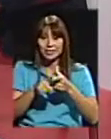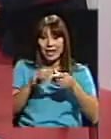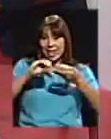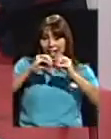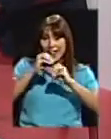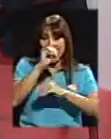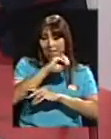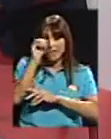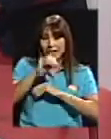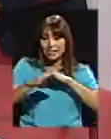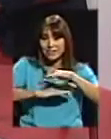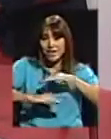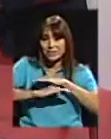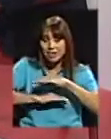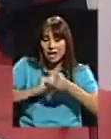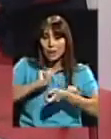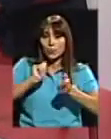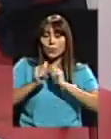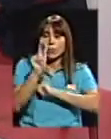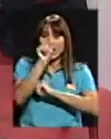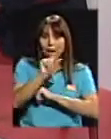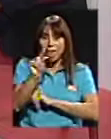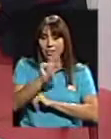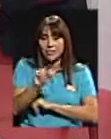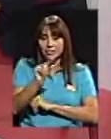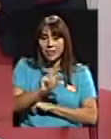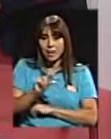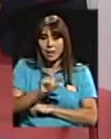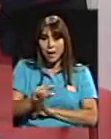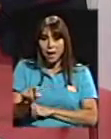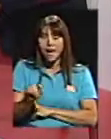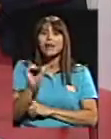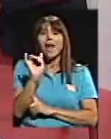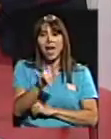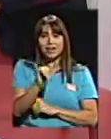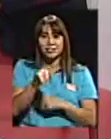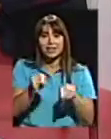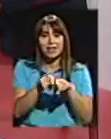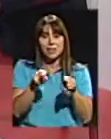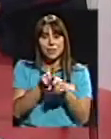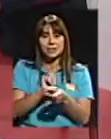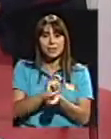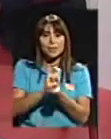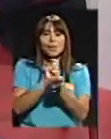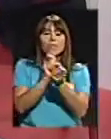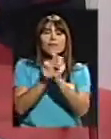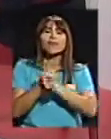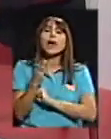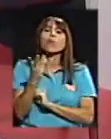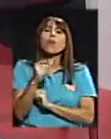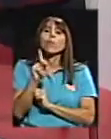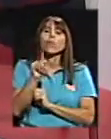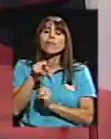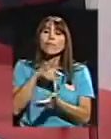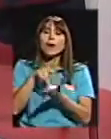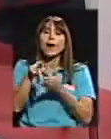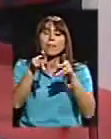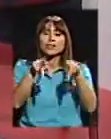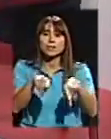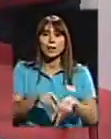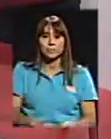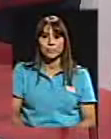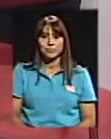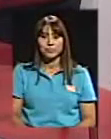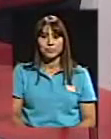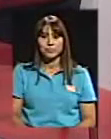modifica, así se modifica también la cuota que debe pagar la persona, ¿verdad? Perfecto, muchas gracias. Ok,